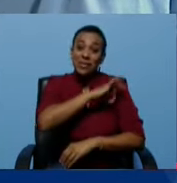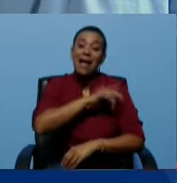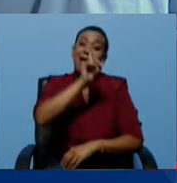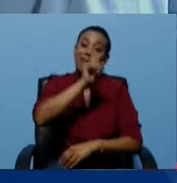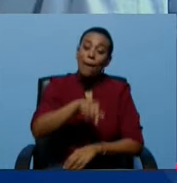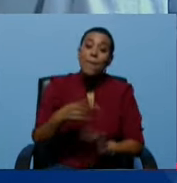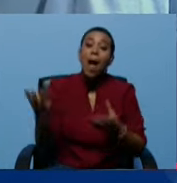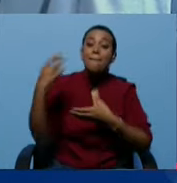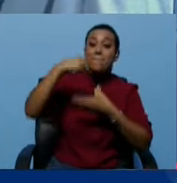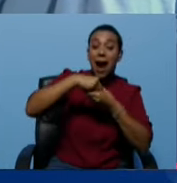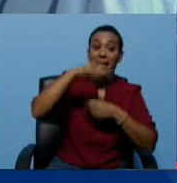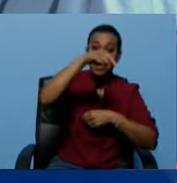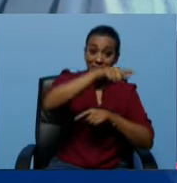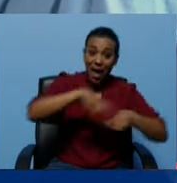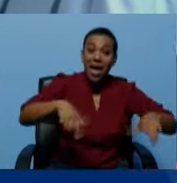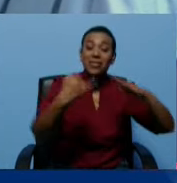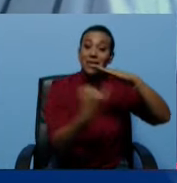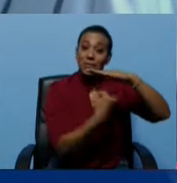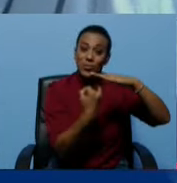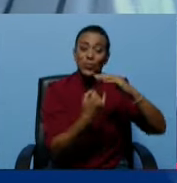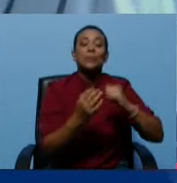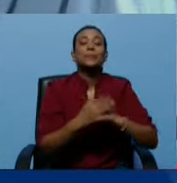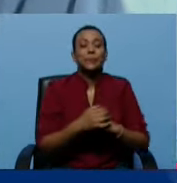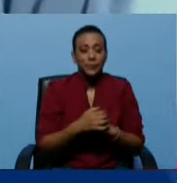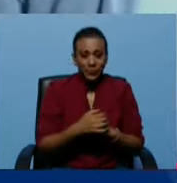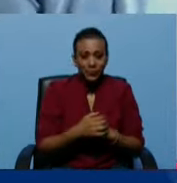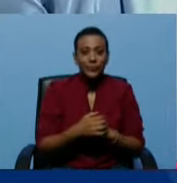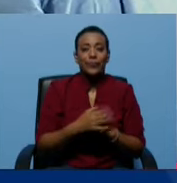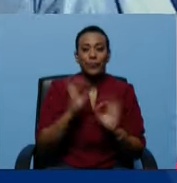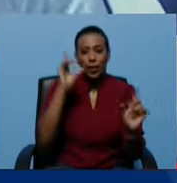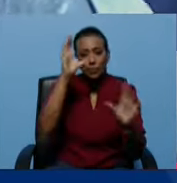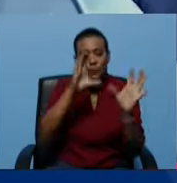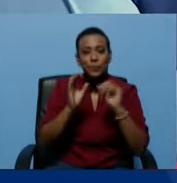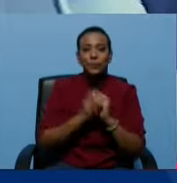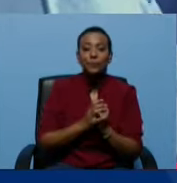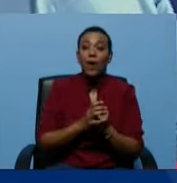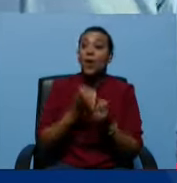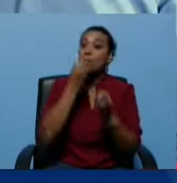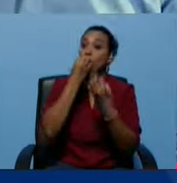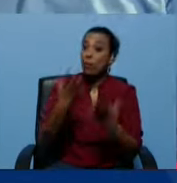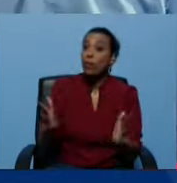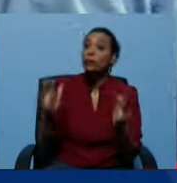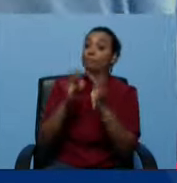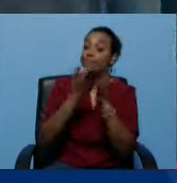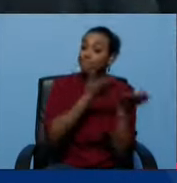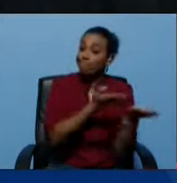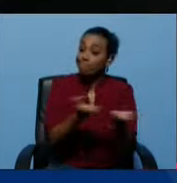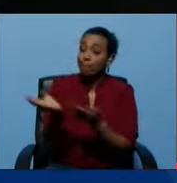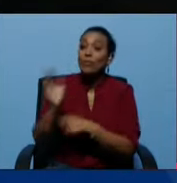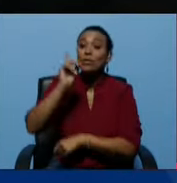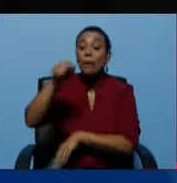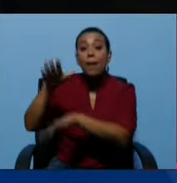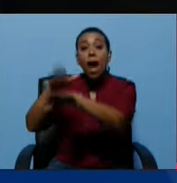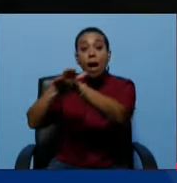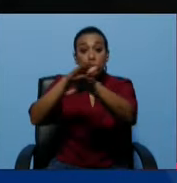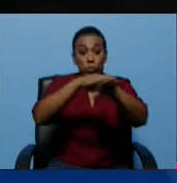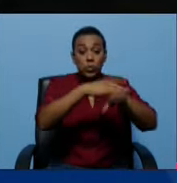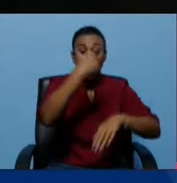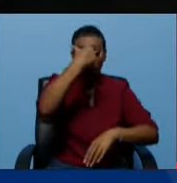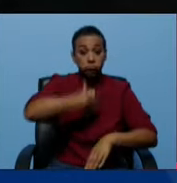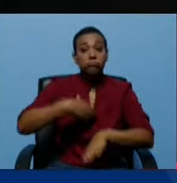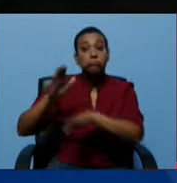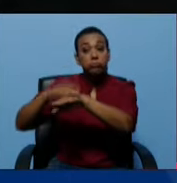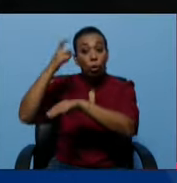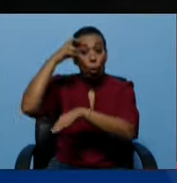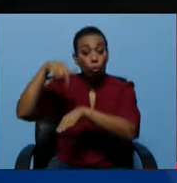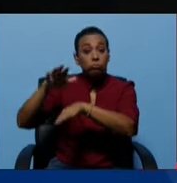también es parte de esta gran misión. Científico, correcto. Bueno, adelante. También quiero anunciar, fíjense